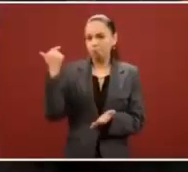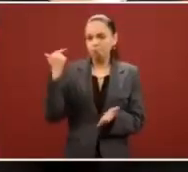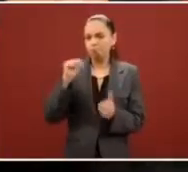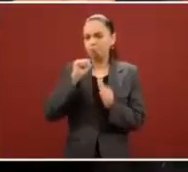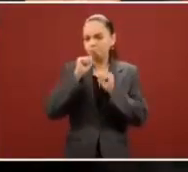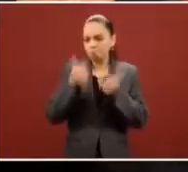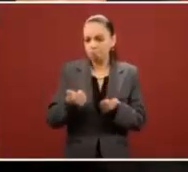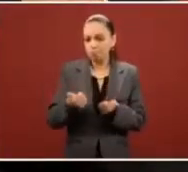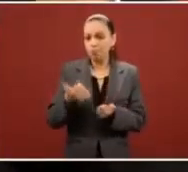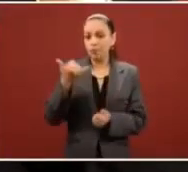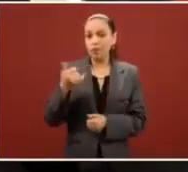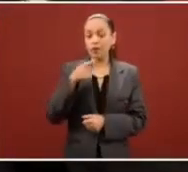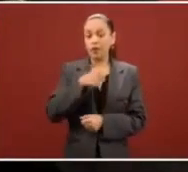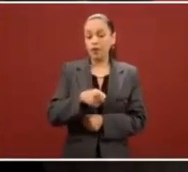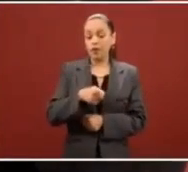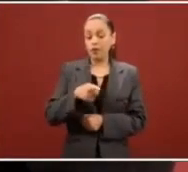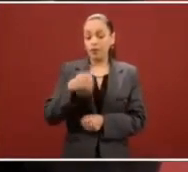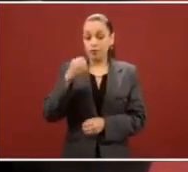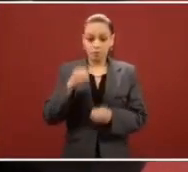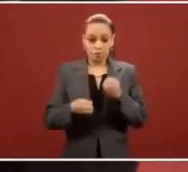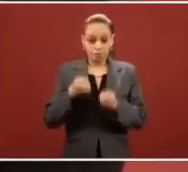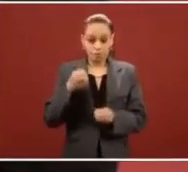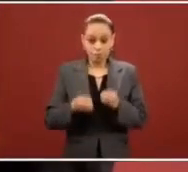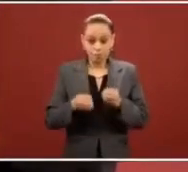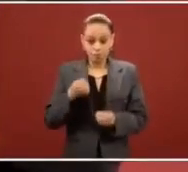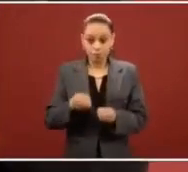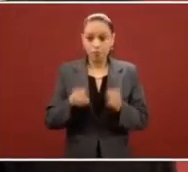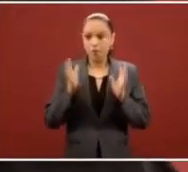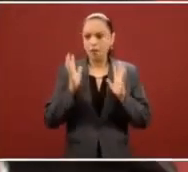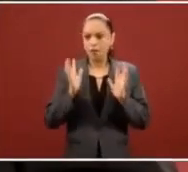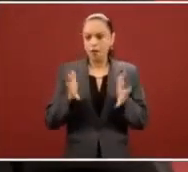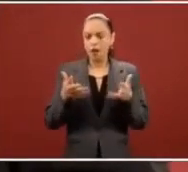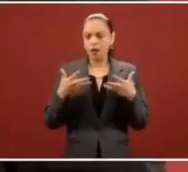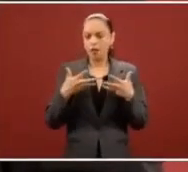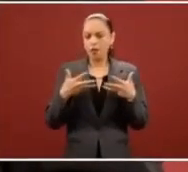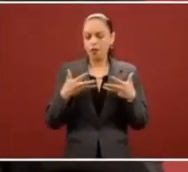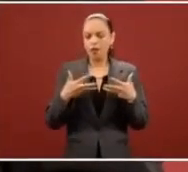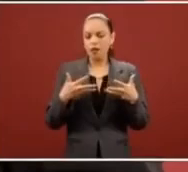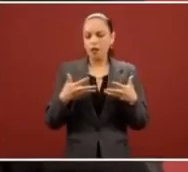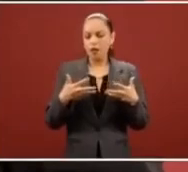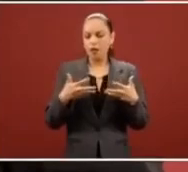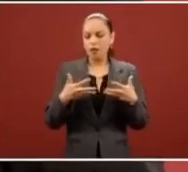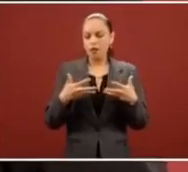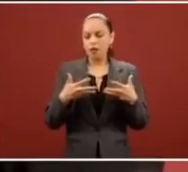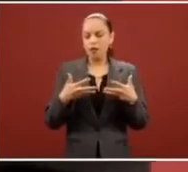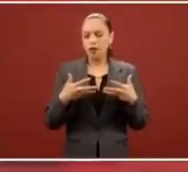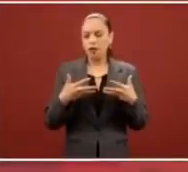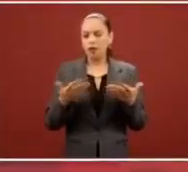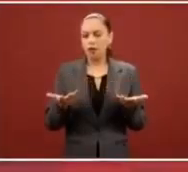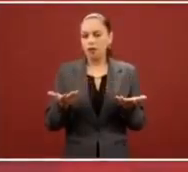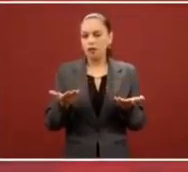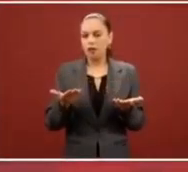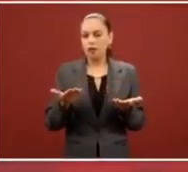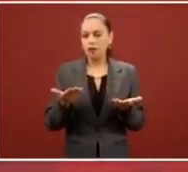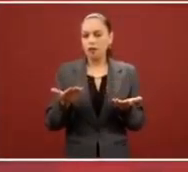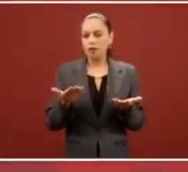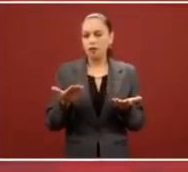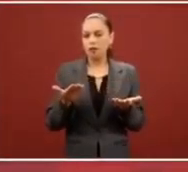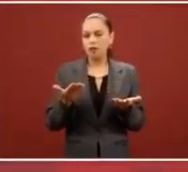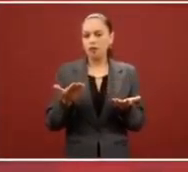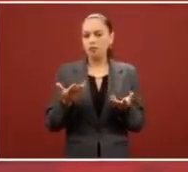judicialmente tienen más ventajas,